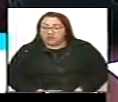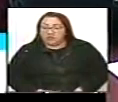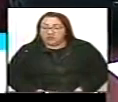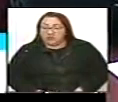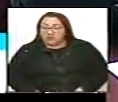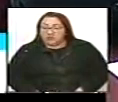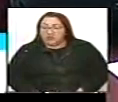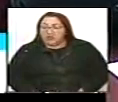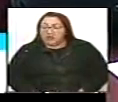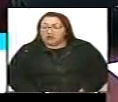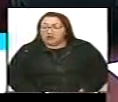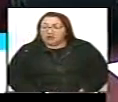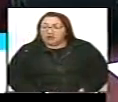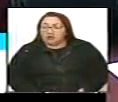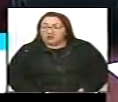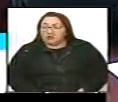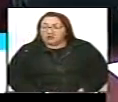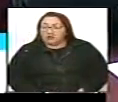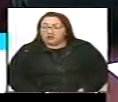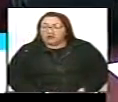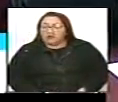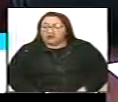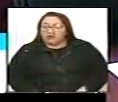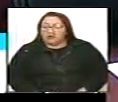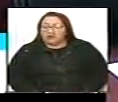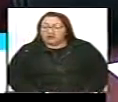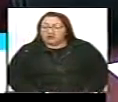A ver. Y quedaría pendiente.